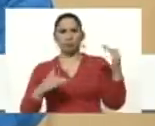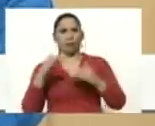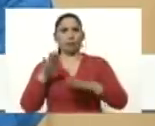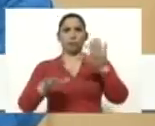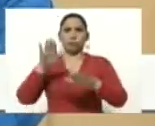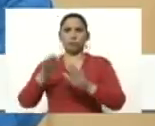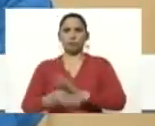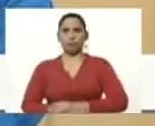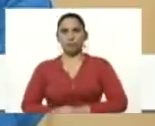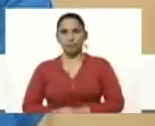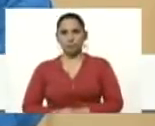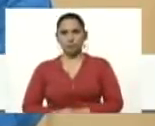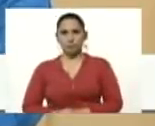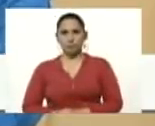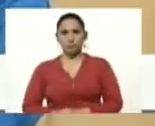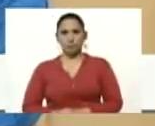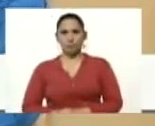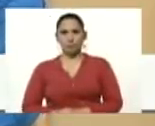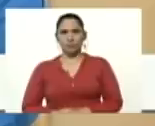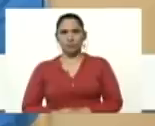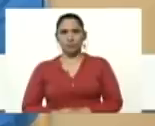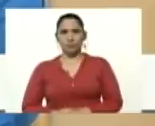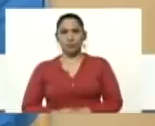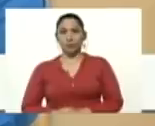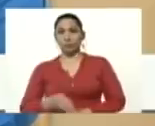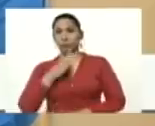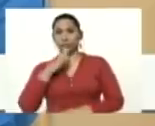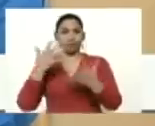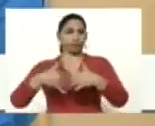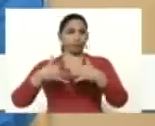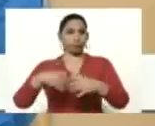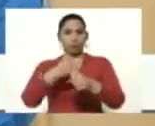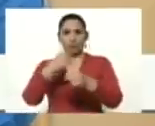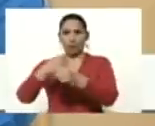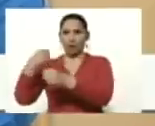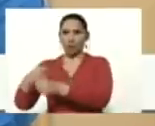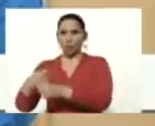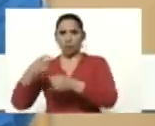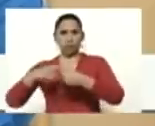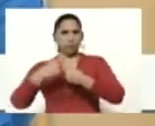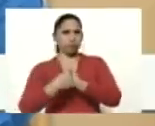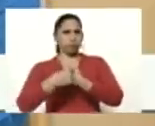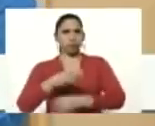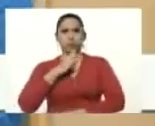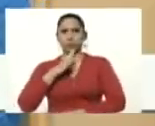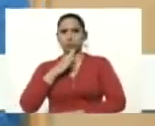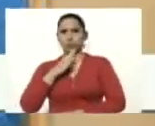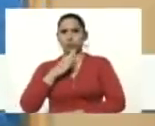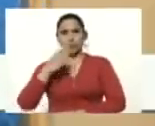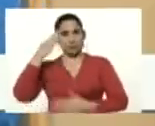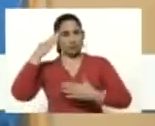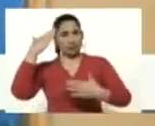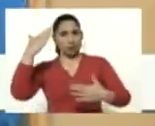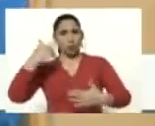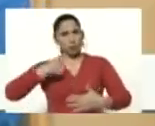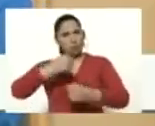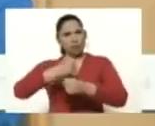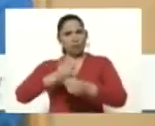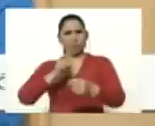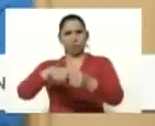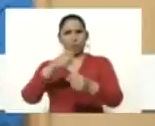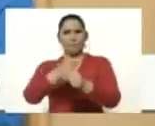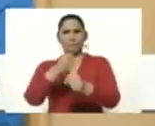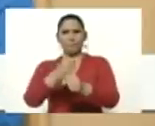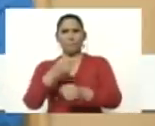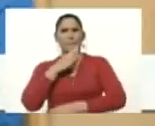moderada. Las agencias bancarias, estaban los trabajadores bancarios, mi saludo a mis compañeros de trabajo, yo trabajé en un banco,